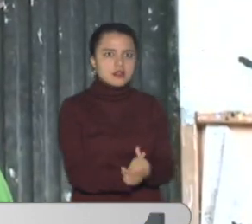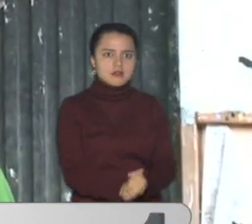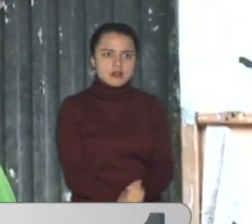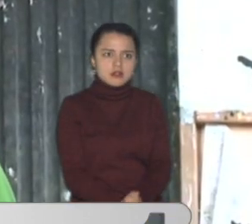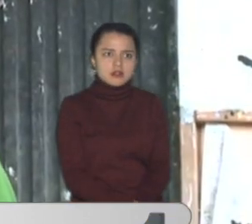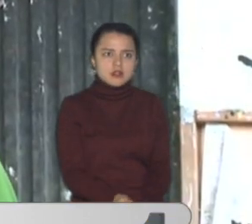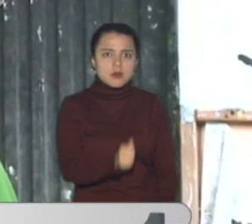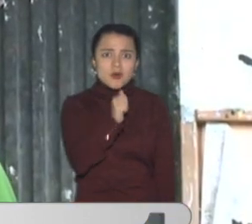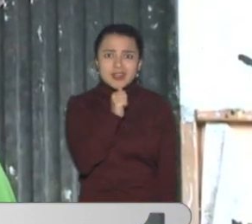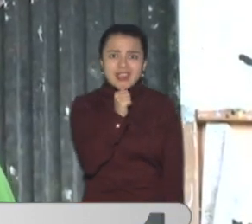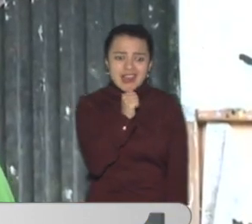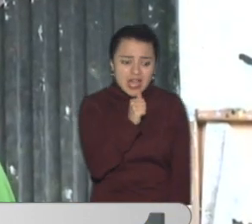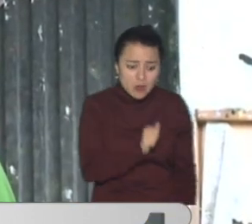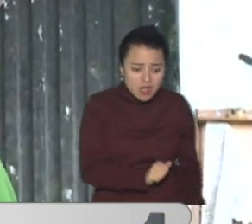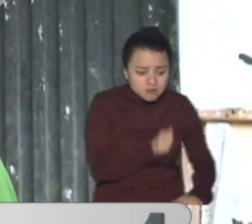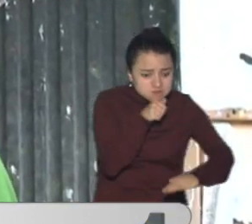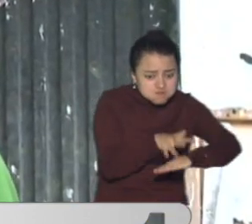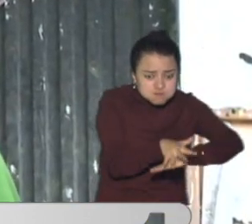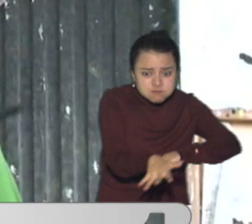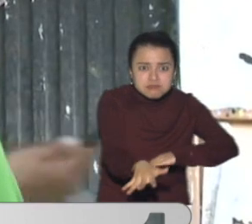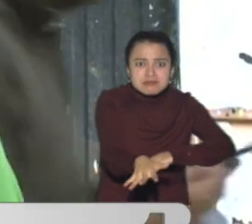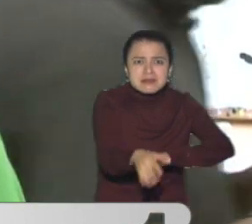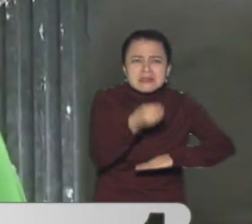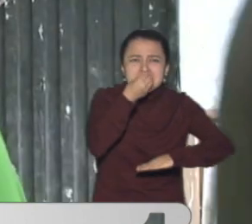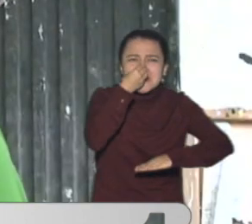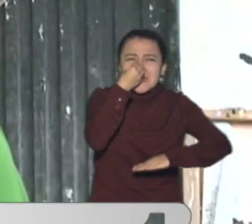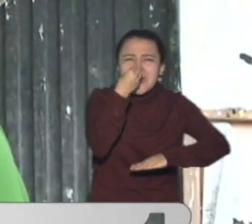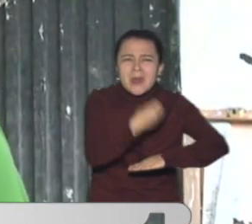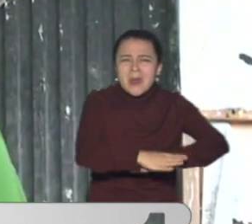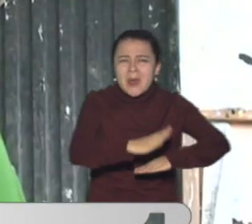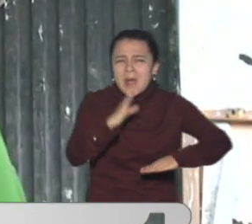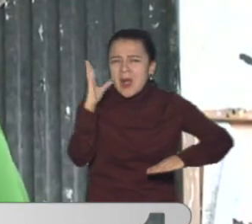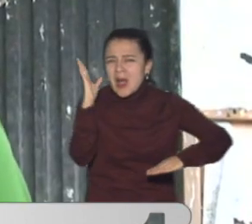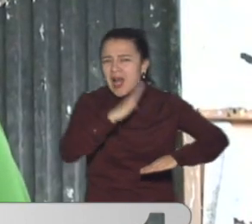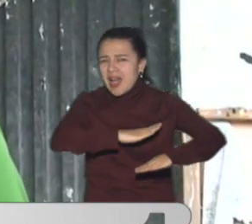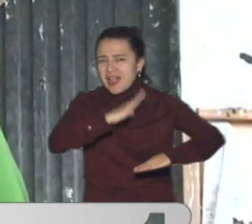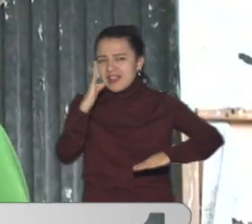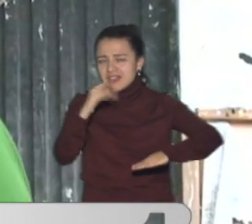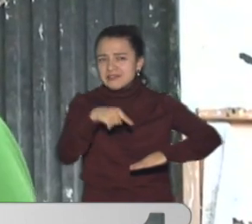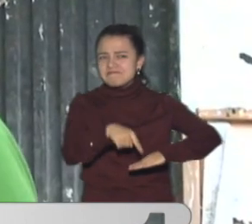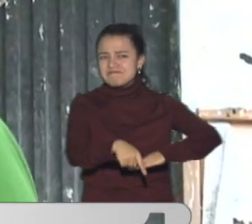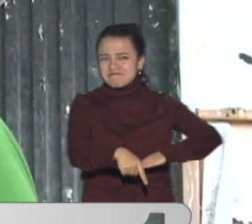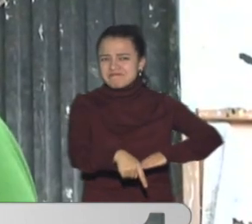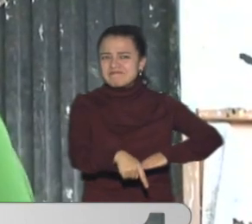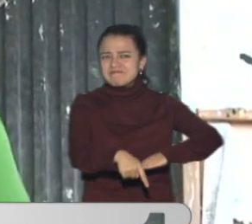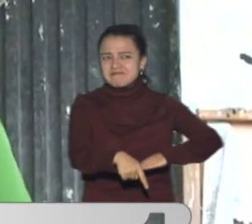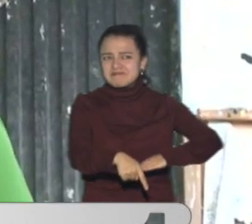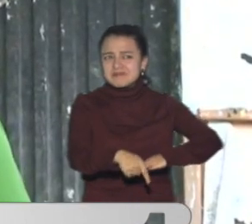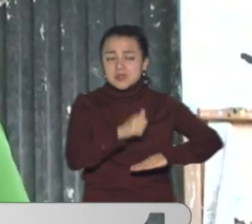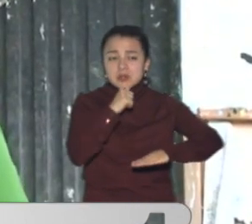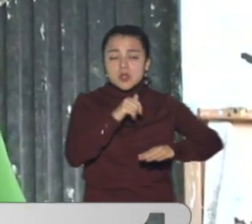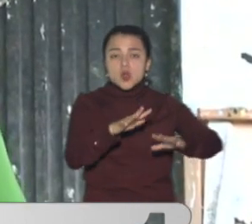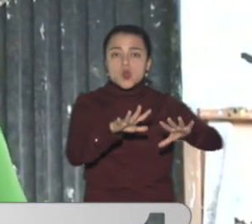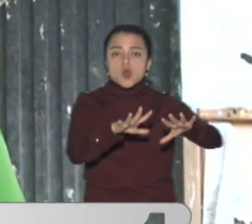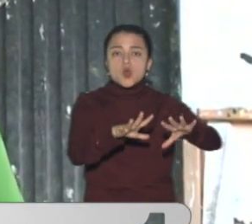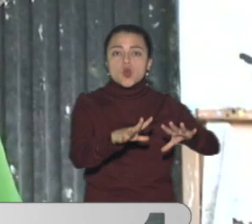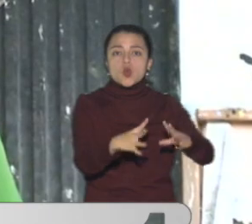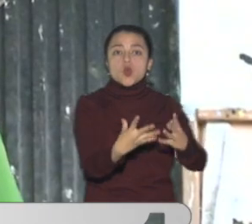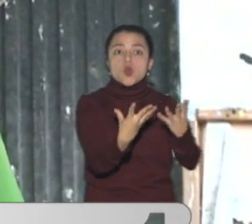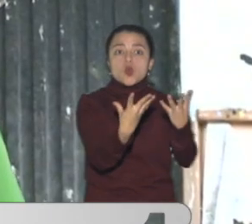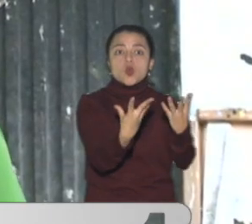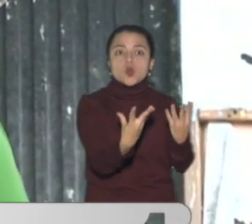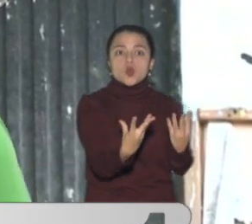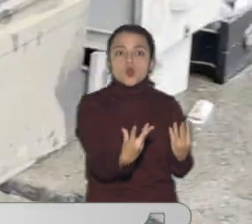agua que sube es de cañería y esto va a infectar todo y es necesario desinfectar. Una vez baja el agua, queda